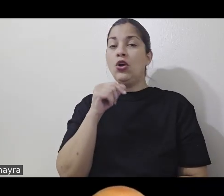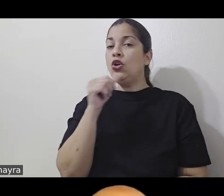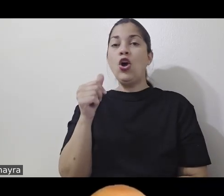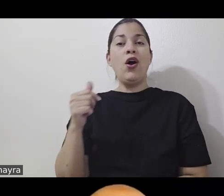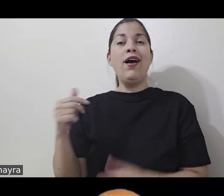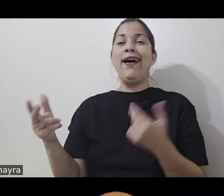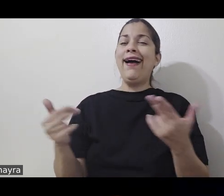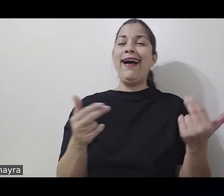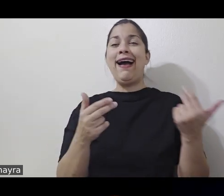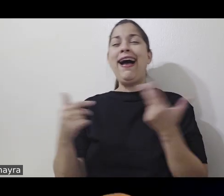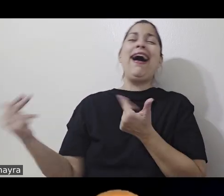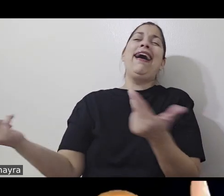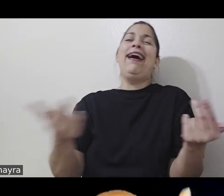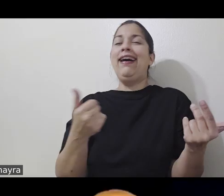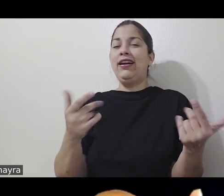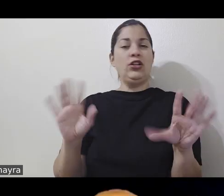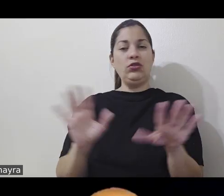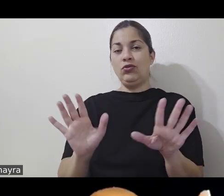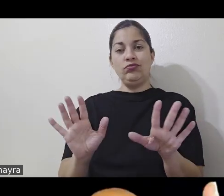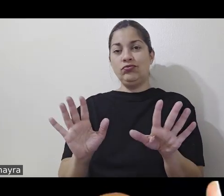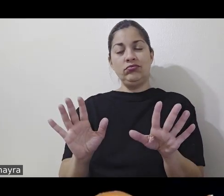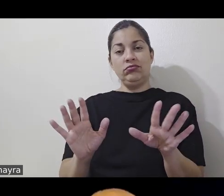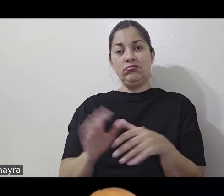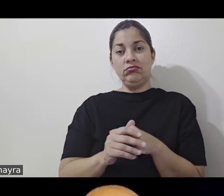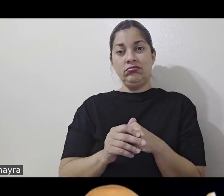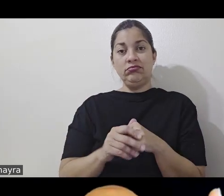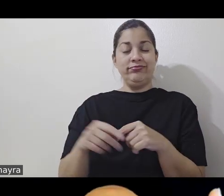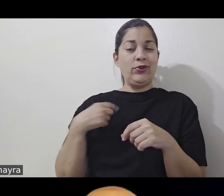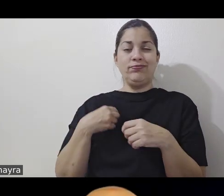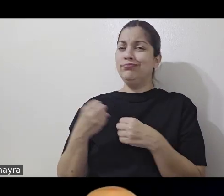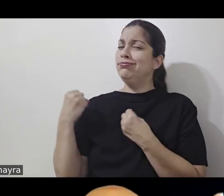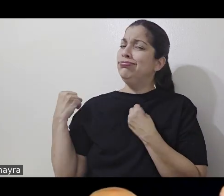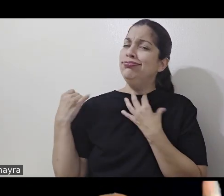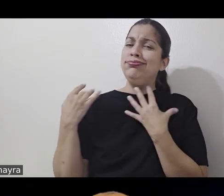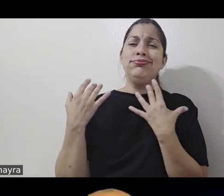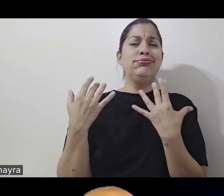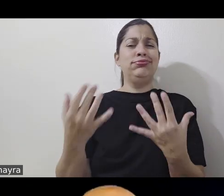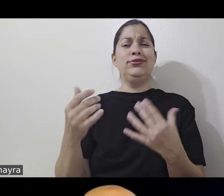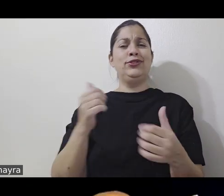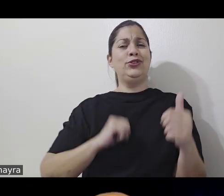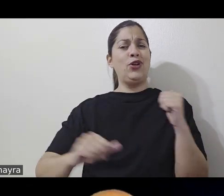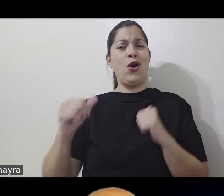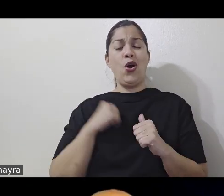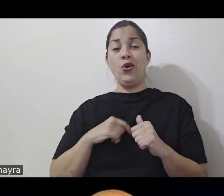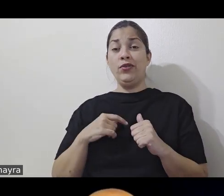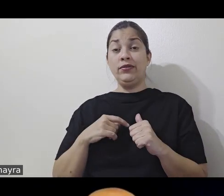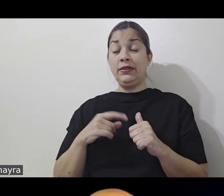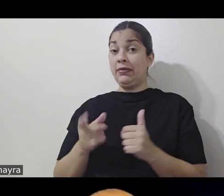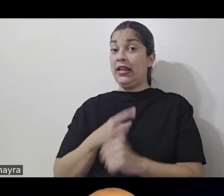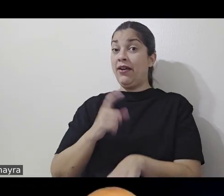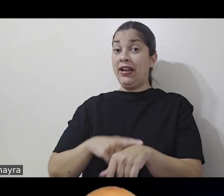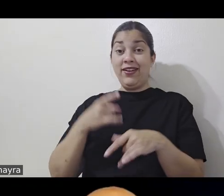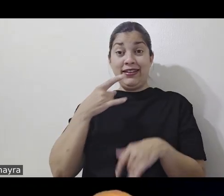a carcajadas. Están sufriendo. De miles de shows que los niños no se ríen